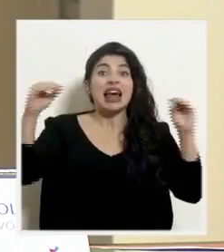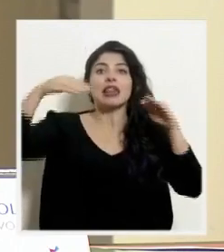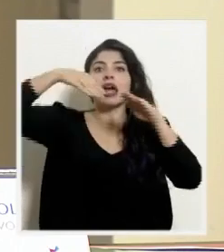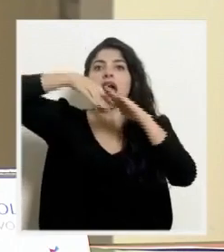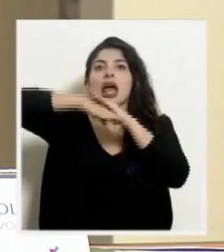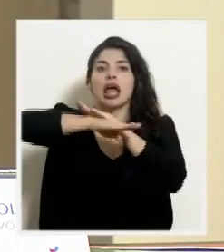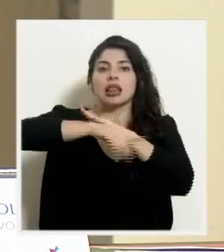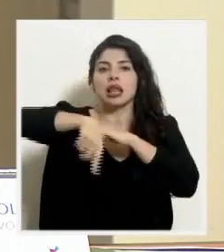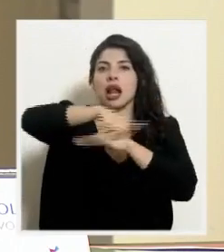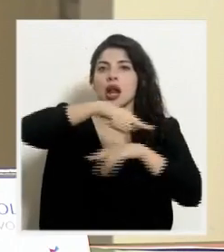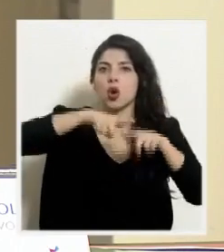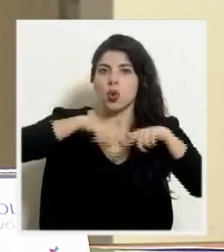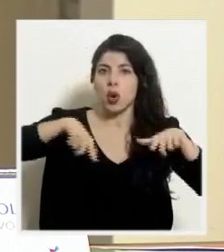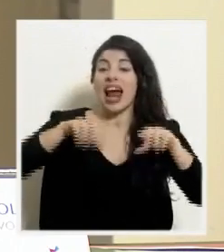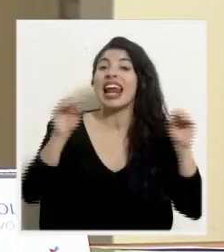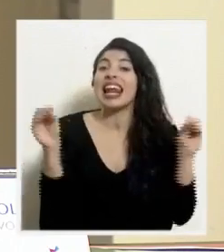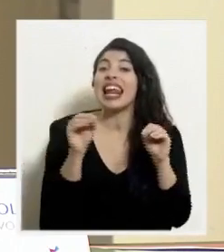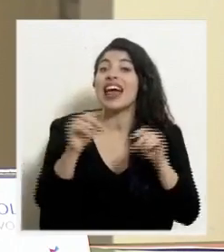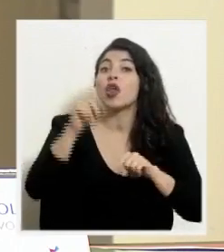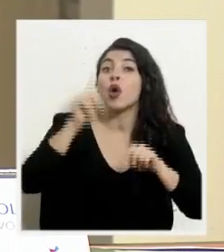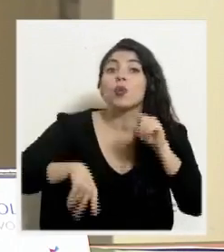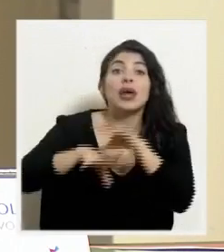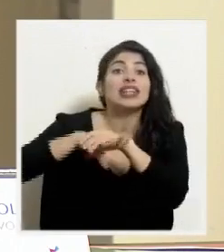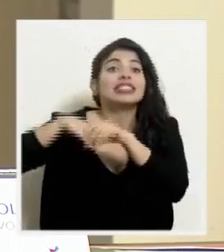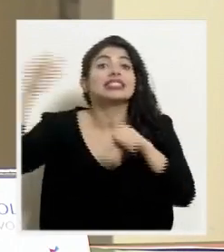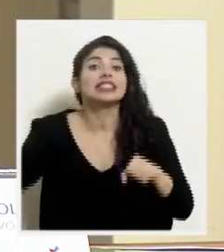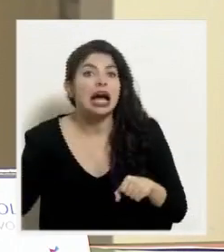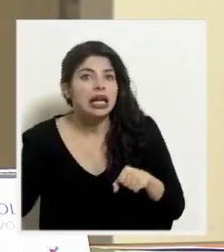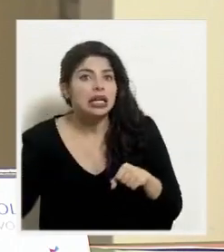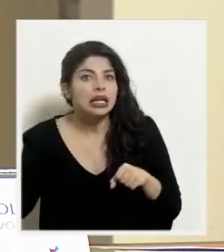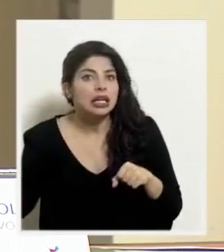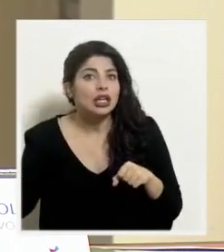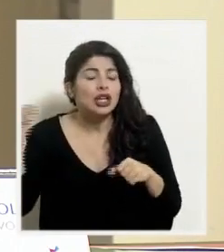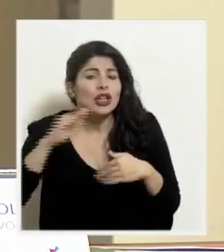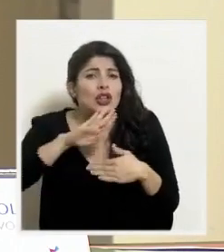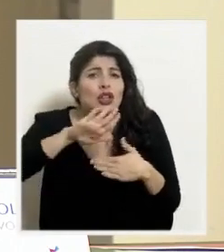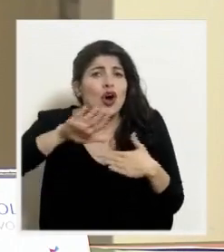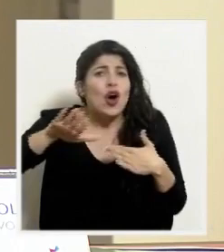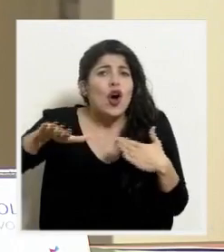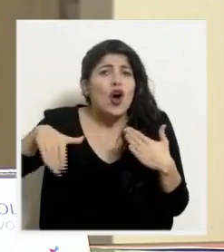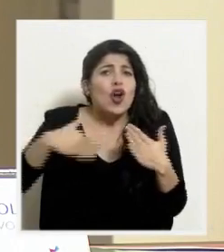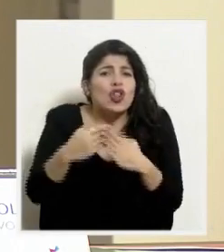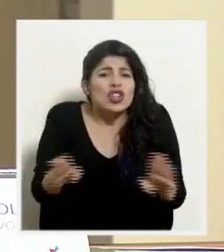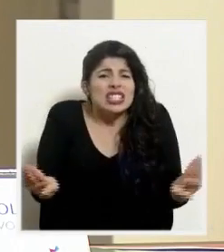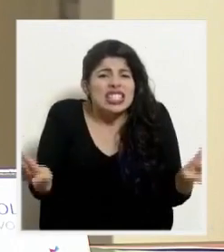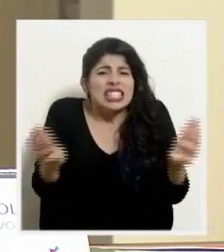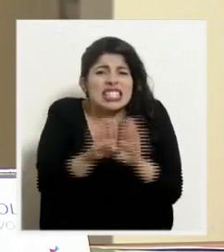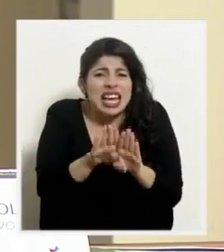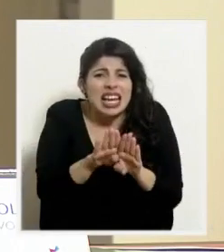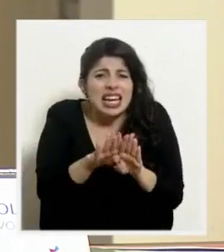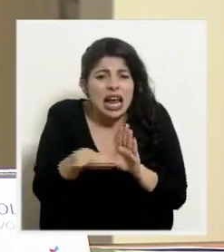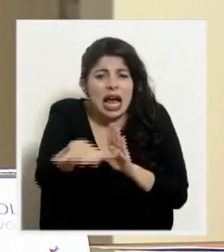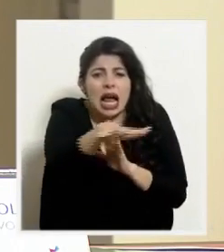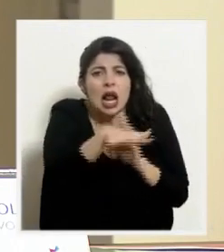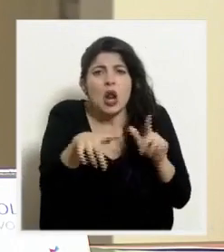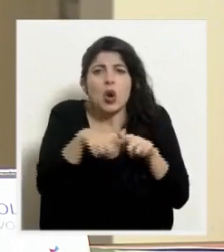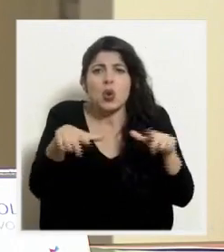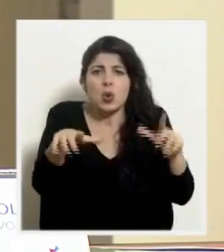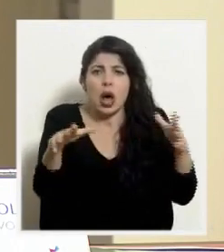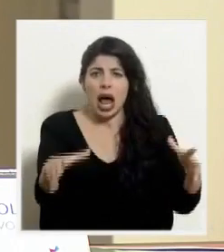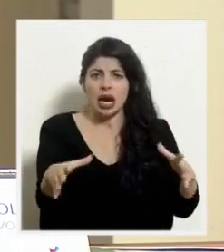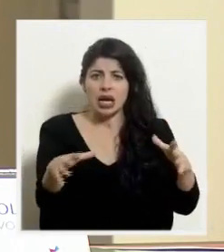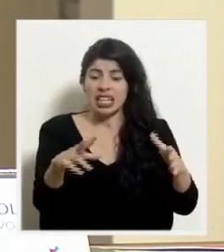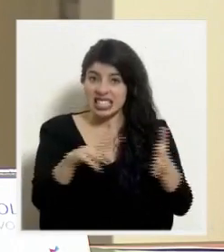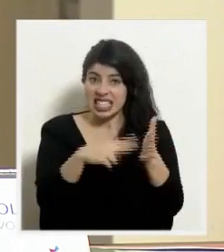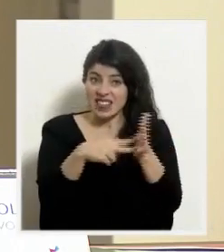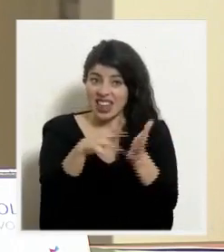impacto, nadie puede salir de la zona de impacto. Todo está absolutamente cerrado en la zona de impacto. Entonces el desastre se